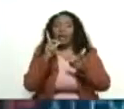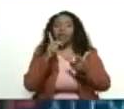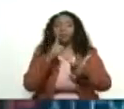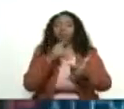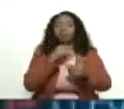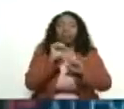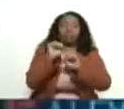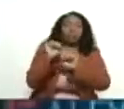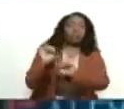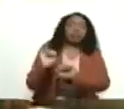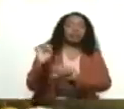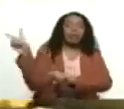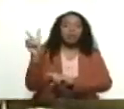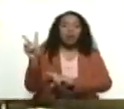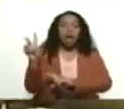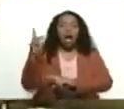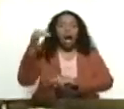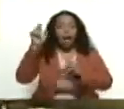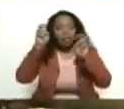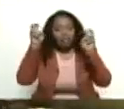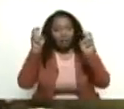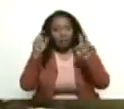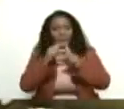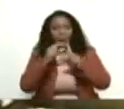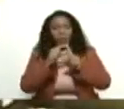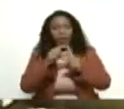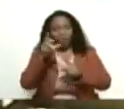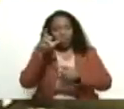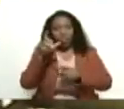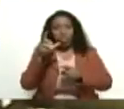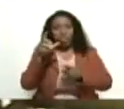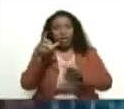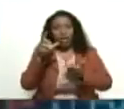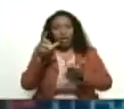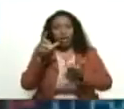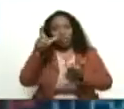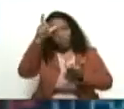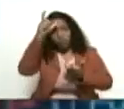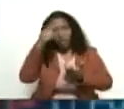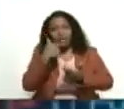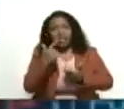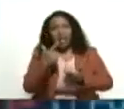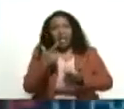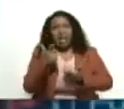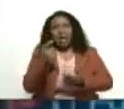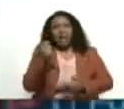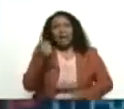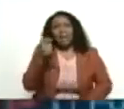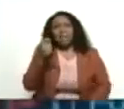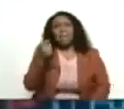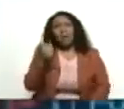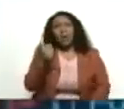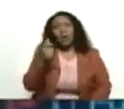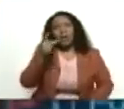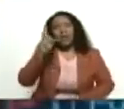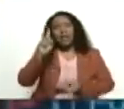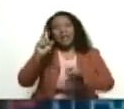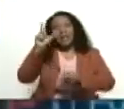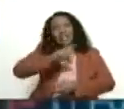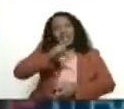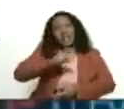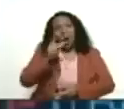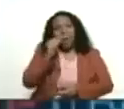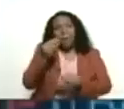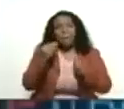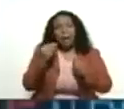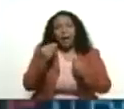poeta turco llamado Nassim Hikmet que decía, qué poco necesita un hombre para ser feliz, un pedazo de suelo